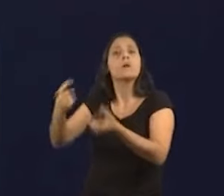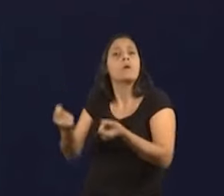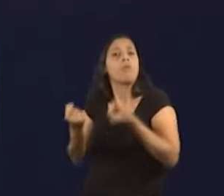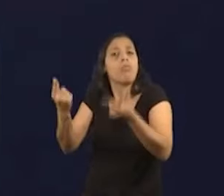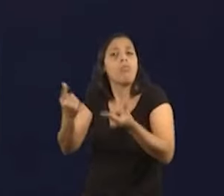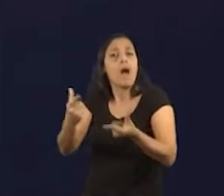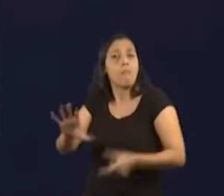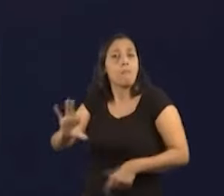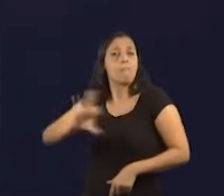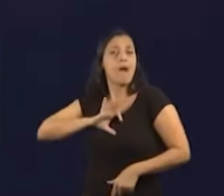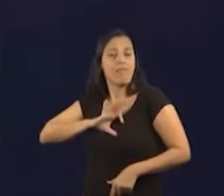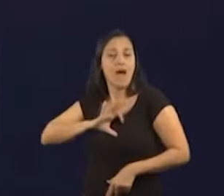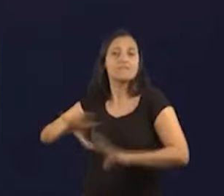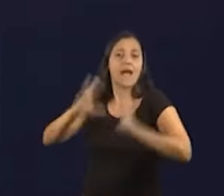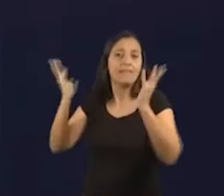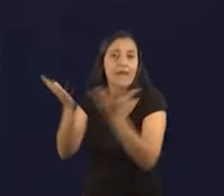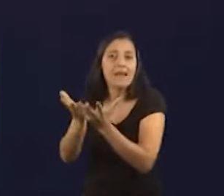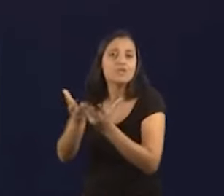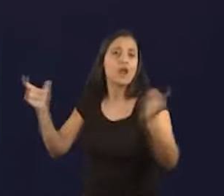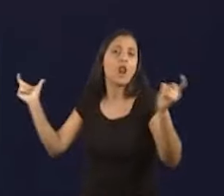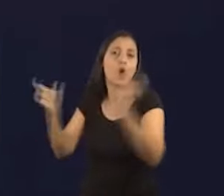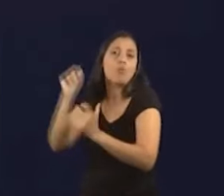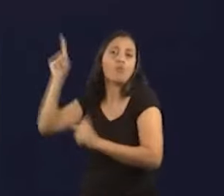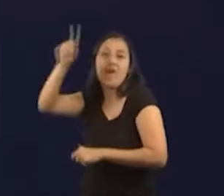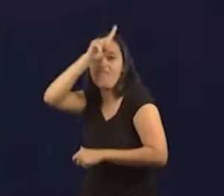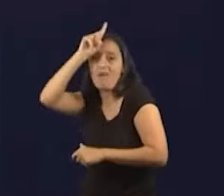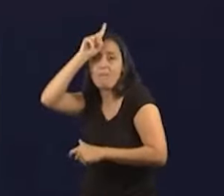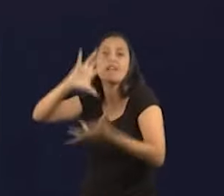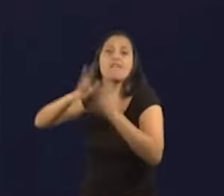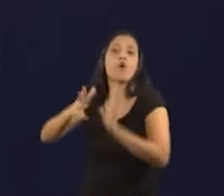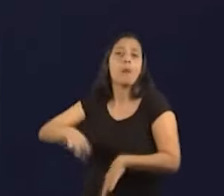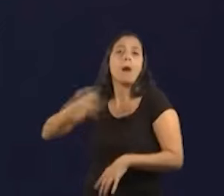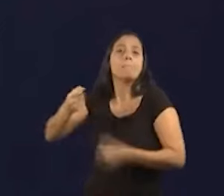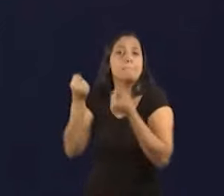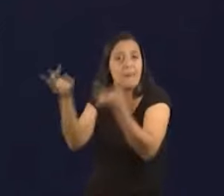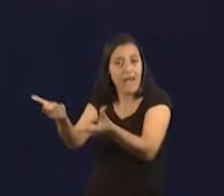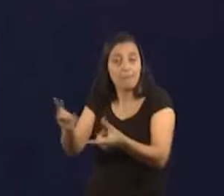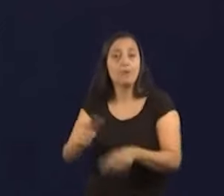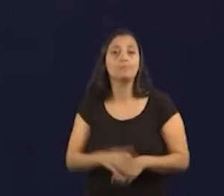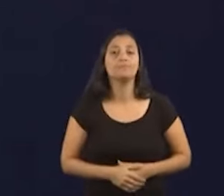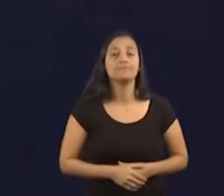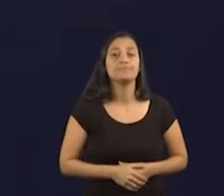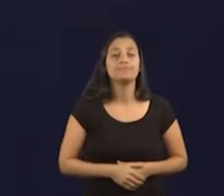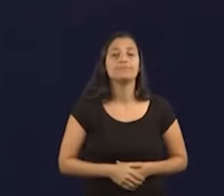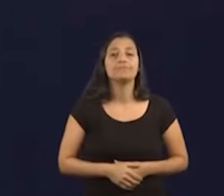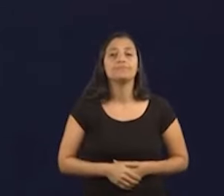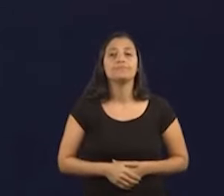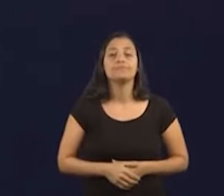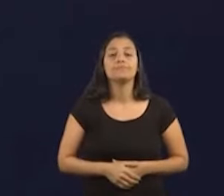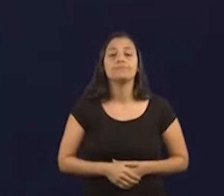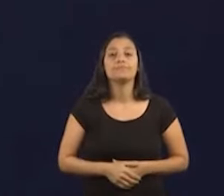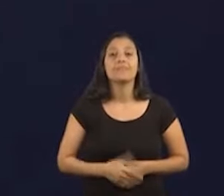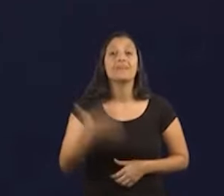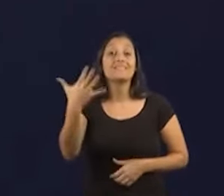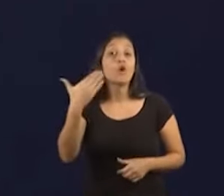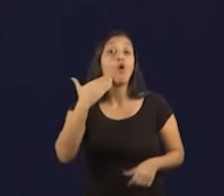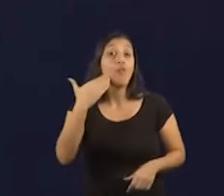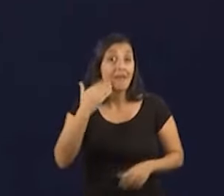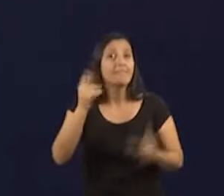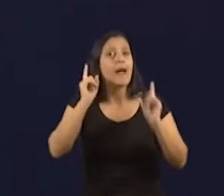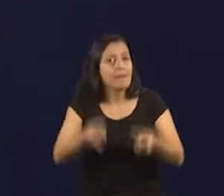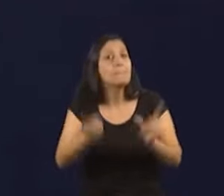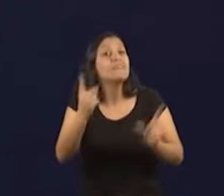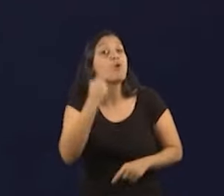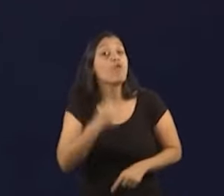solicita a la justicia de Argentina una determinada cuestión será una decisión de la justicia local Cuál es la medida que toma puntualizó